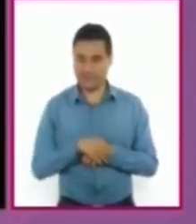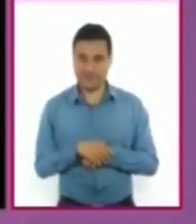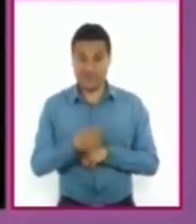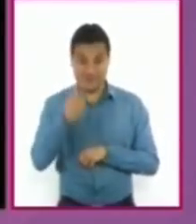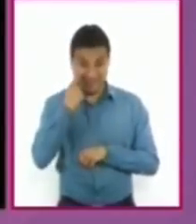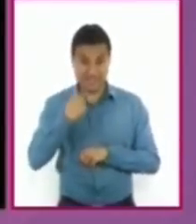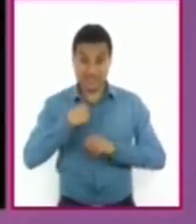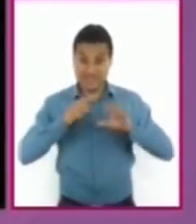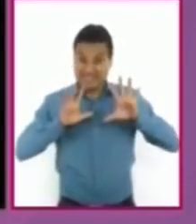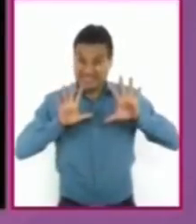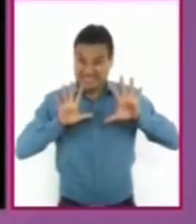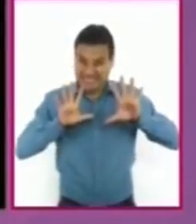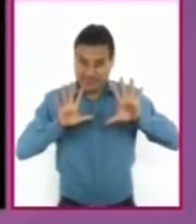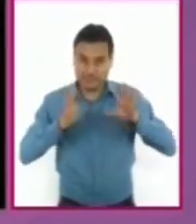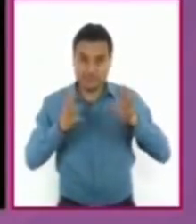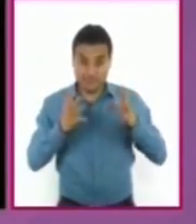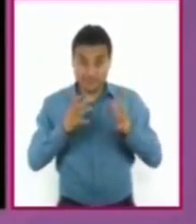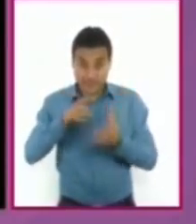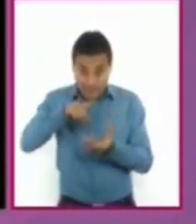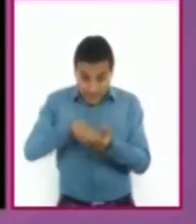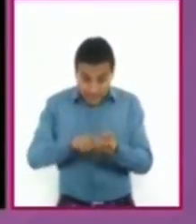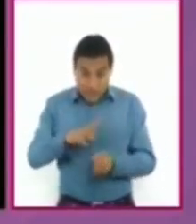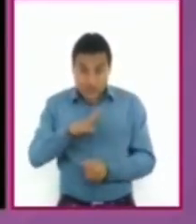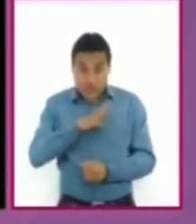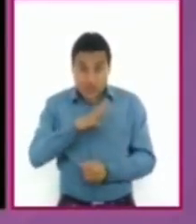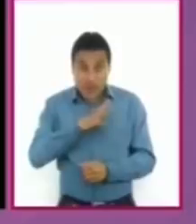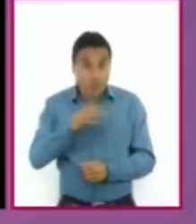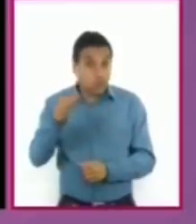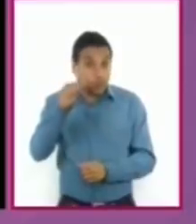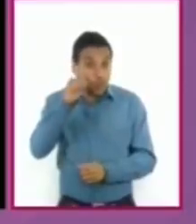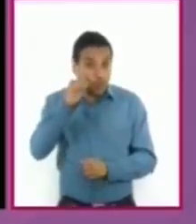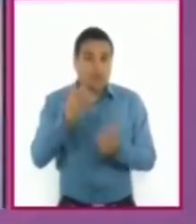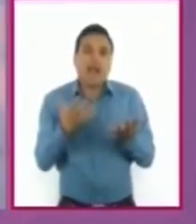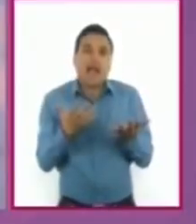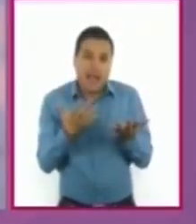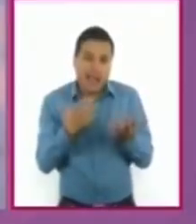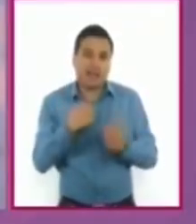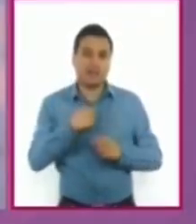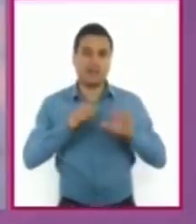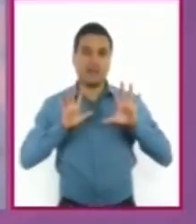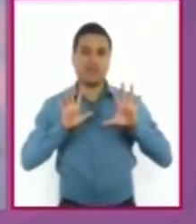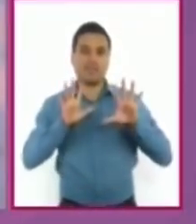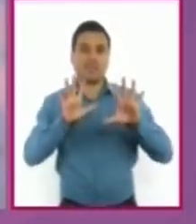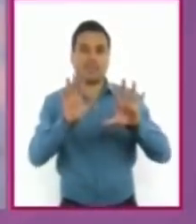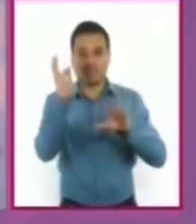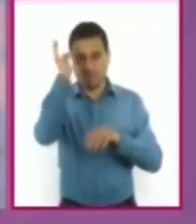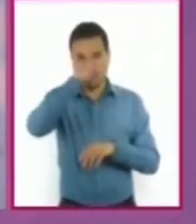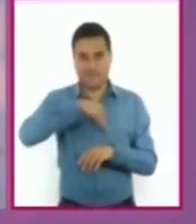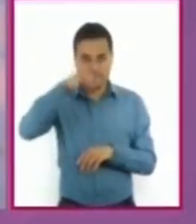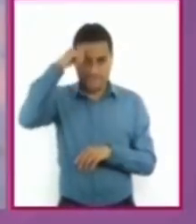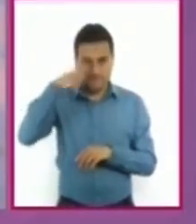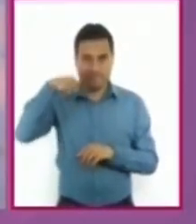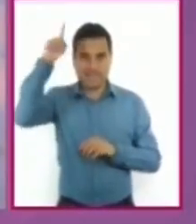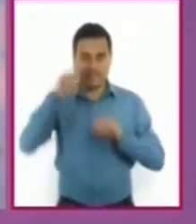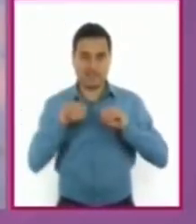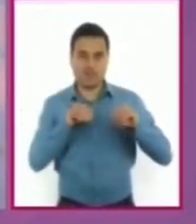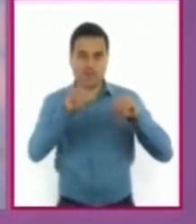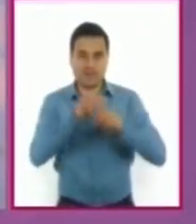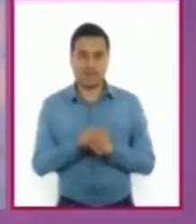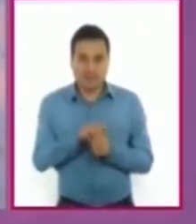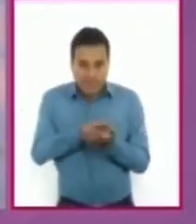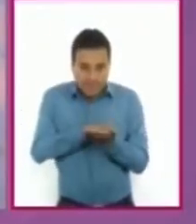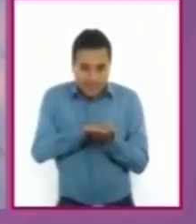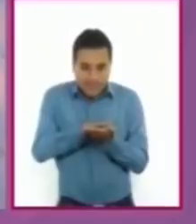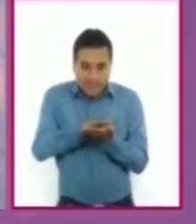la caja con ayuda de un carrito, Pepe requiere aplicar una menor fuerza, ya que la fricción favorece en este caso